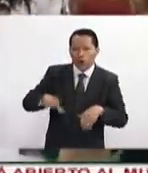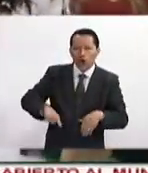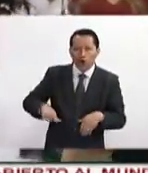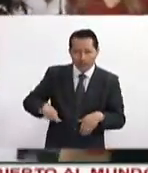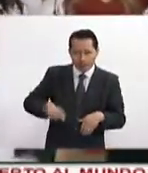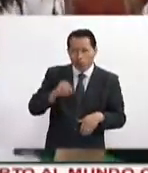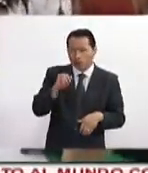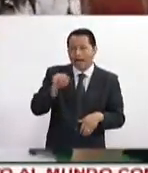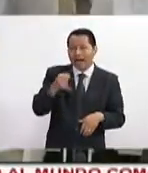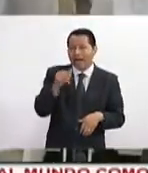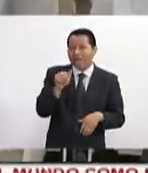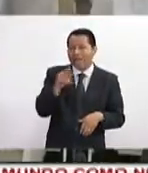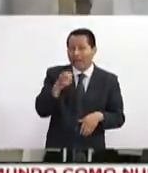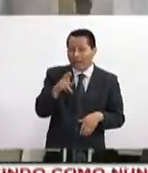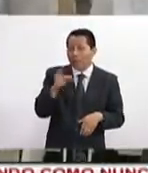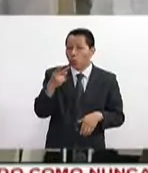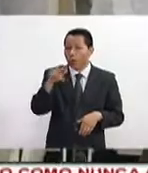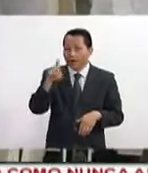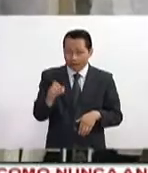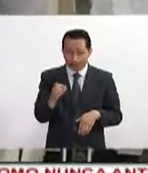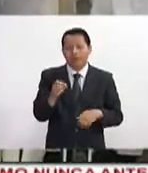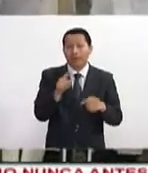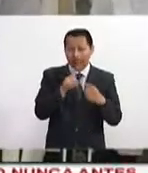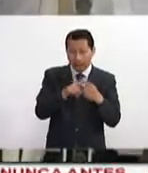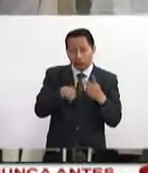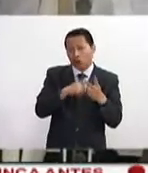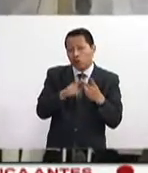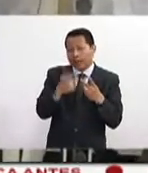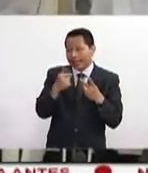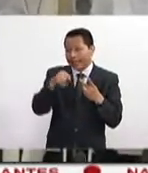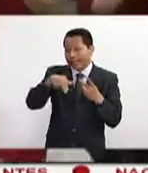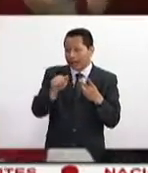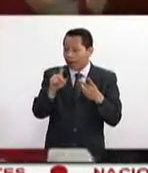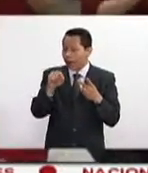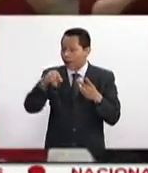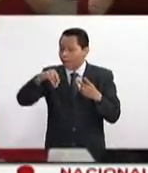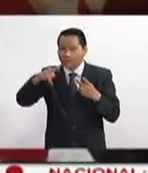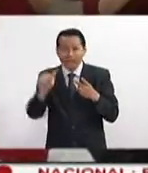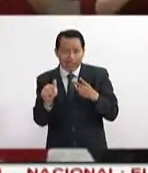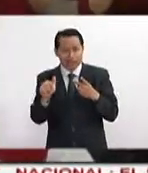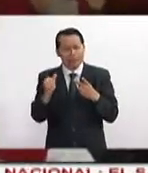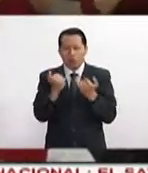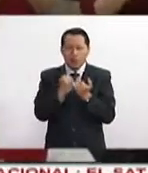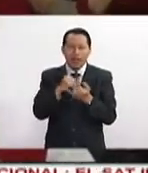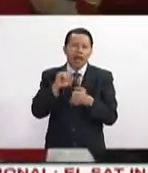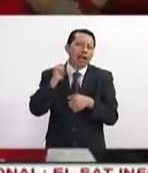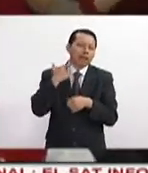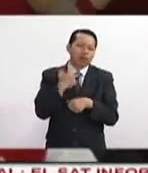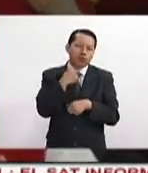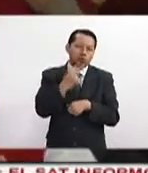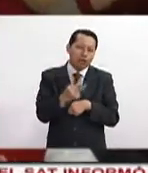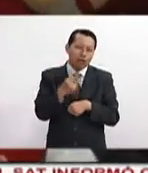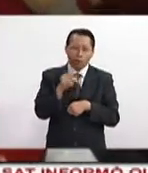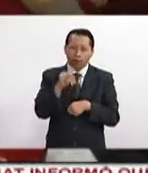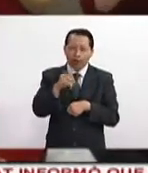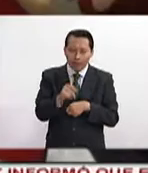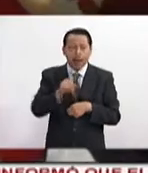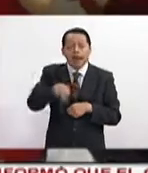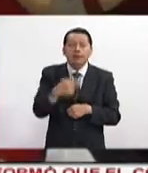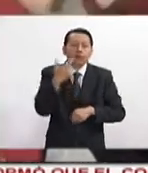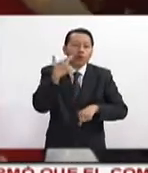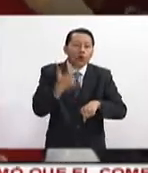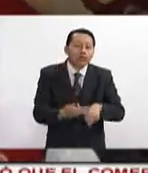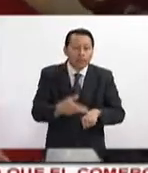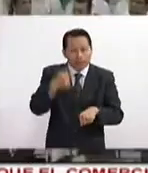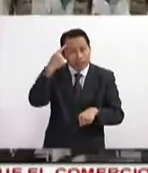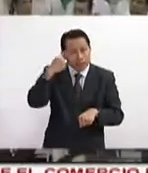de Javier Duarte. Tanto Alberto Silva como Gina Domínguez, también exvocera de Duarte, figuran como probables responsables en